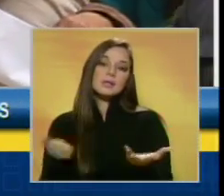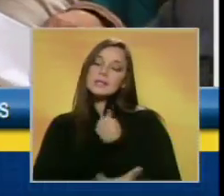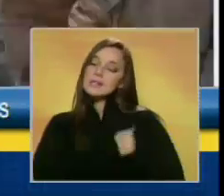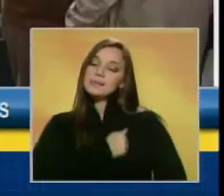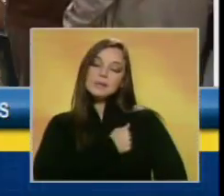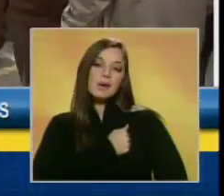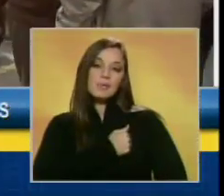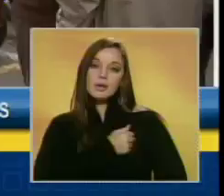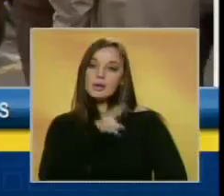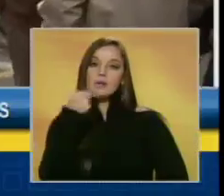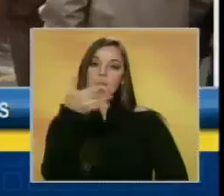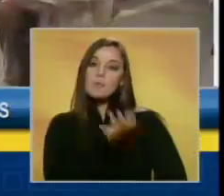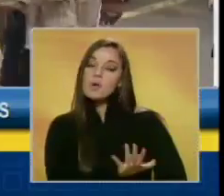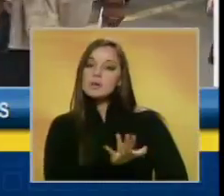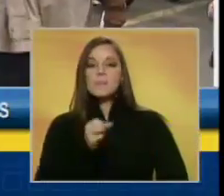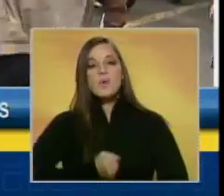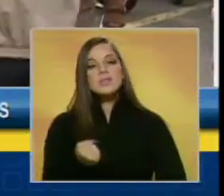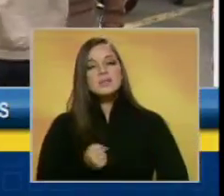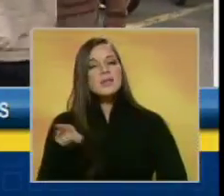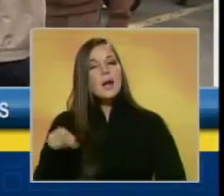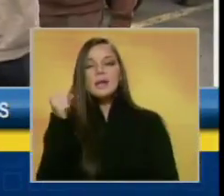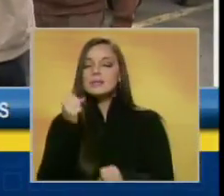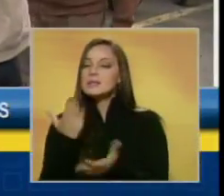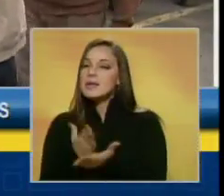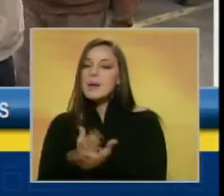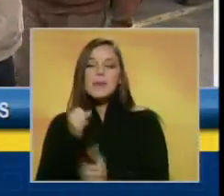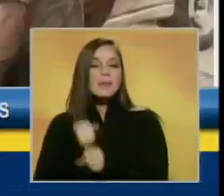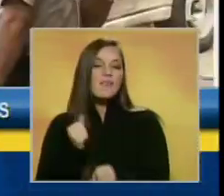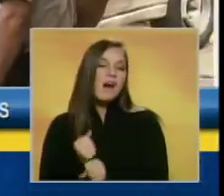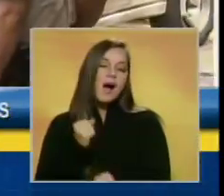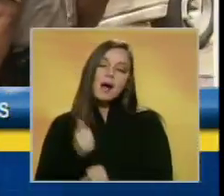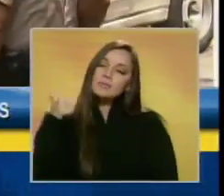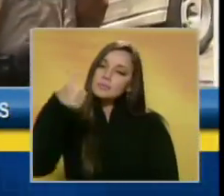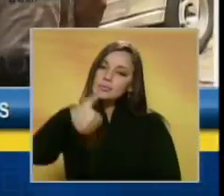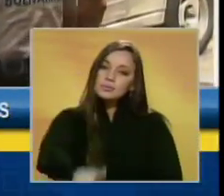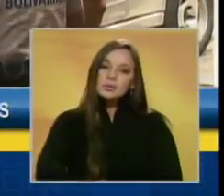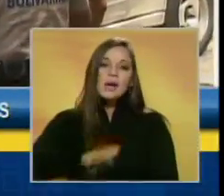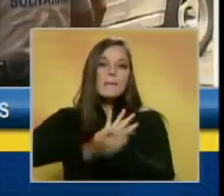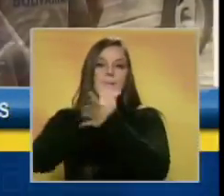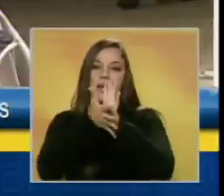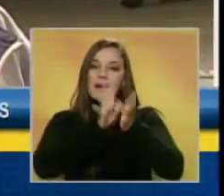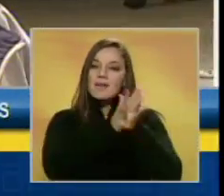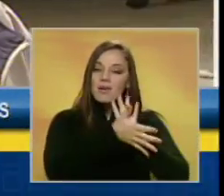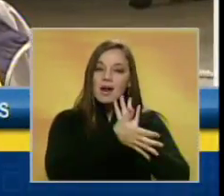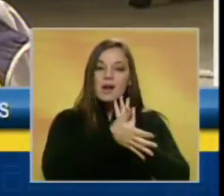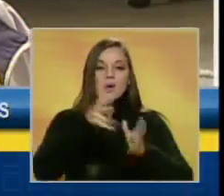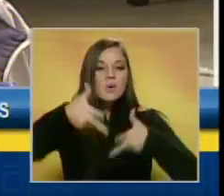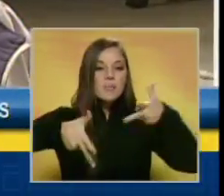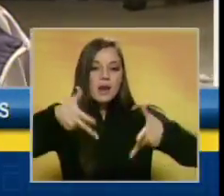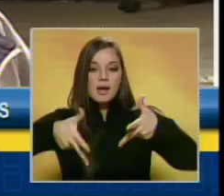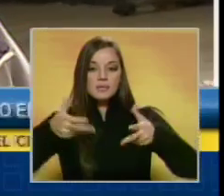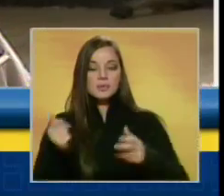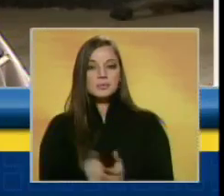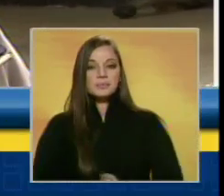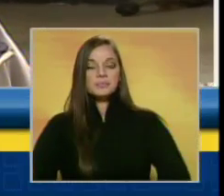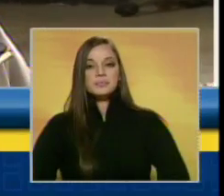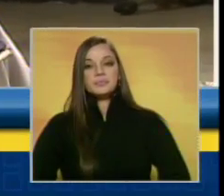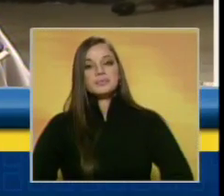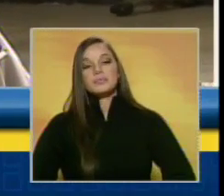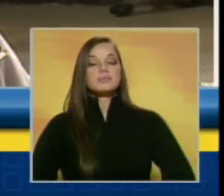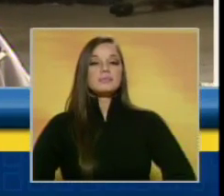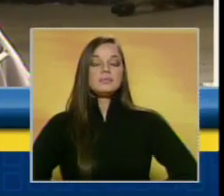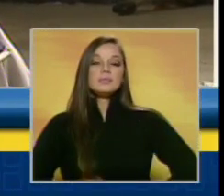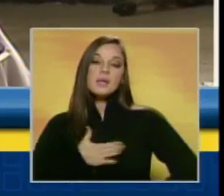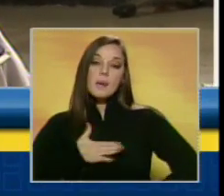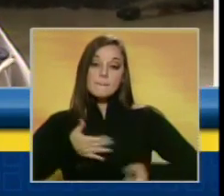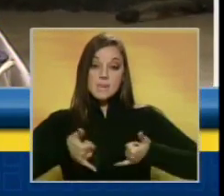pierda la vida de funcionarios que han dedicado toda su carrera en el combate de la delincuencia. Un buen policía,